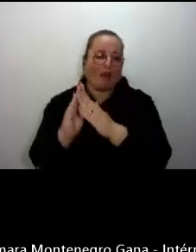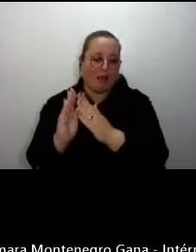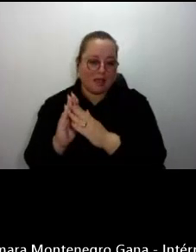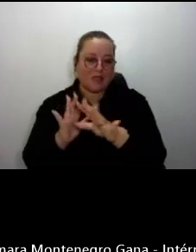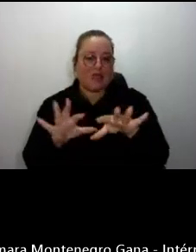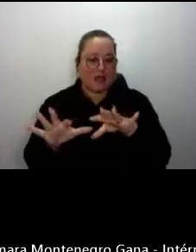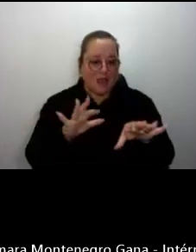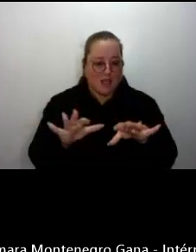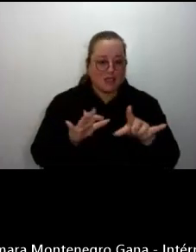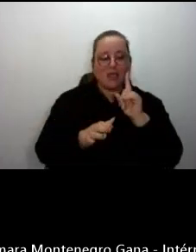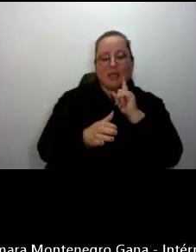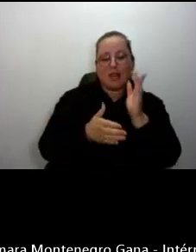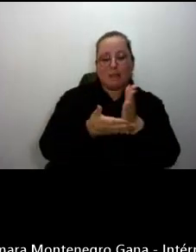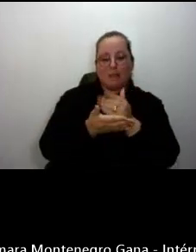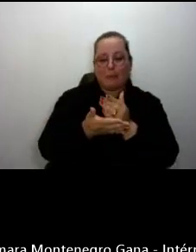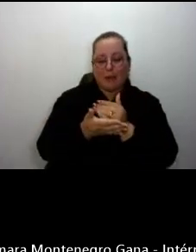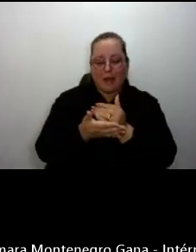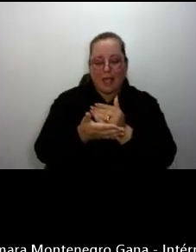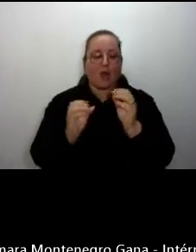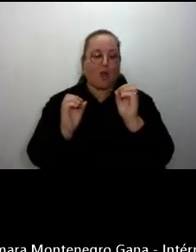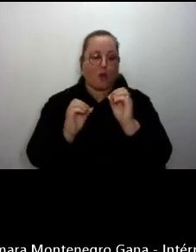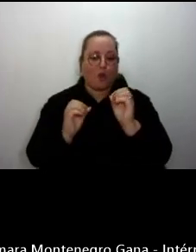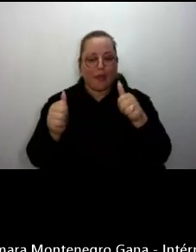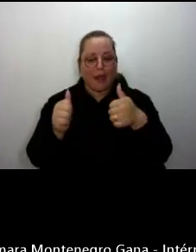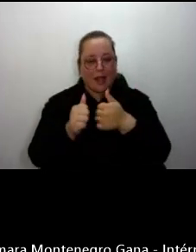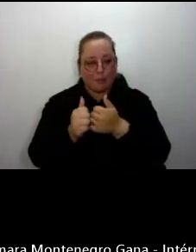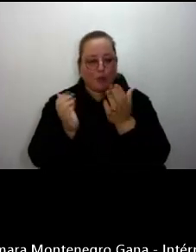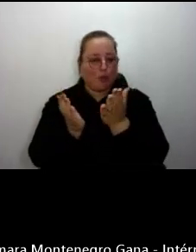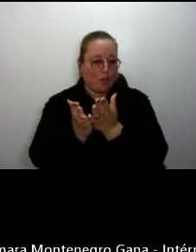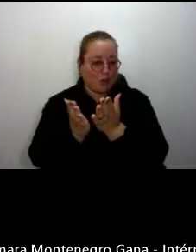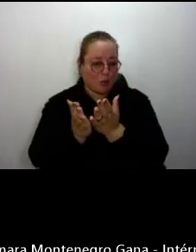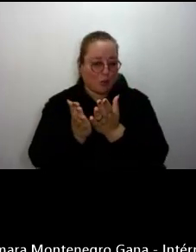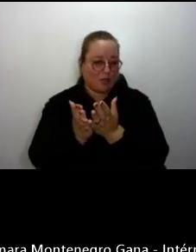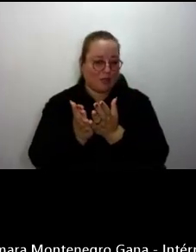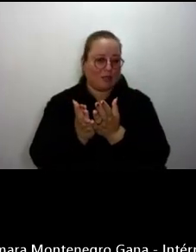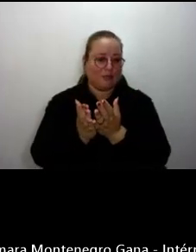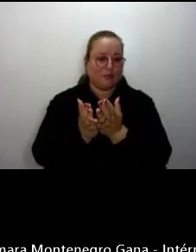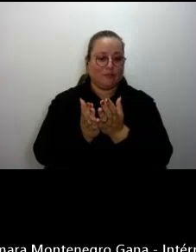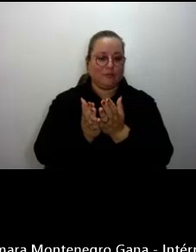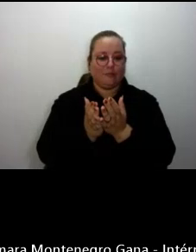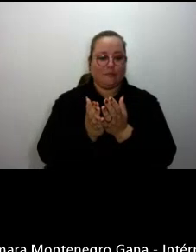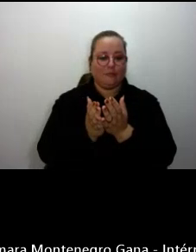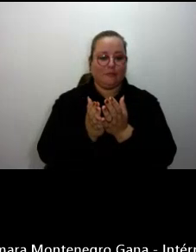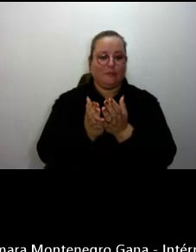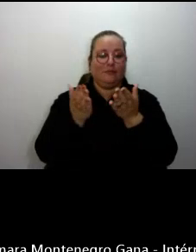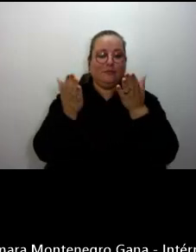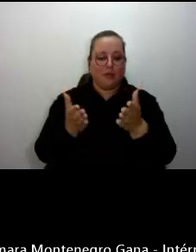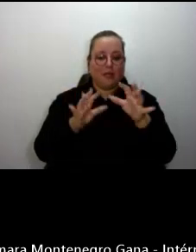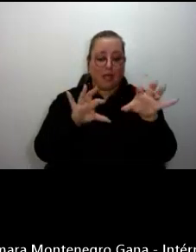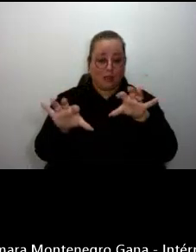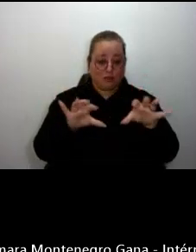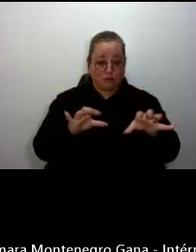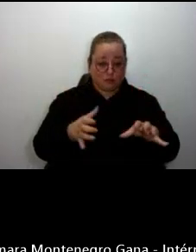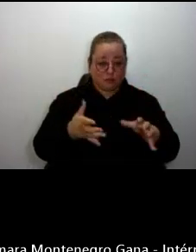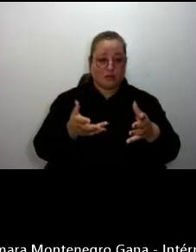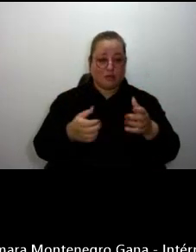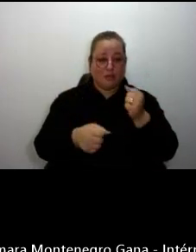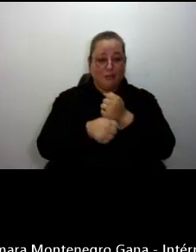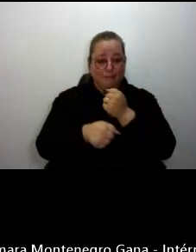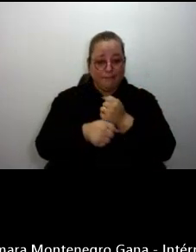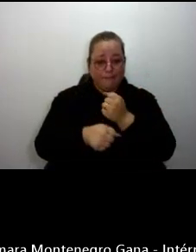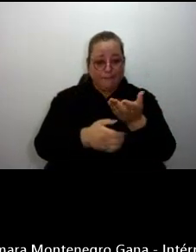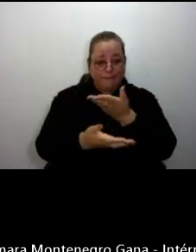contemplen en el plan o que se establezcan para el apoyo de los estudiantes. Eh, Estos elementos también, ¿verdad? Este trabajo colaborativo,